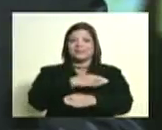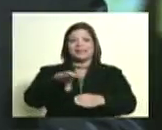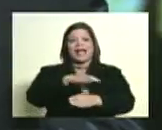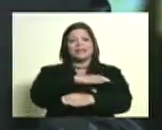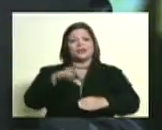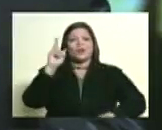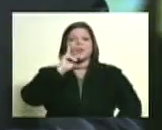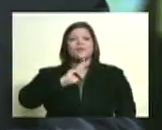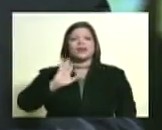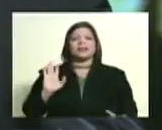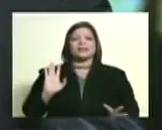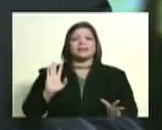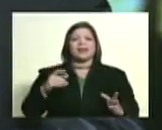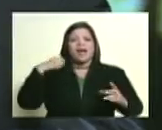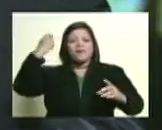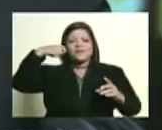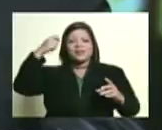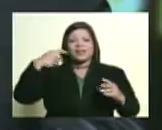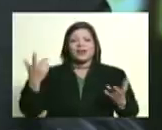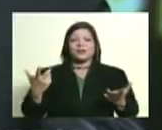bolivariana. Tengo un video